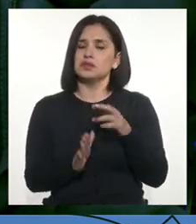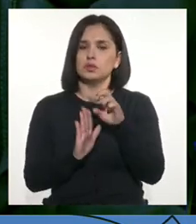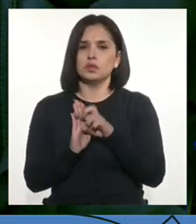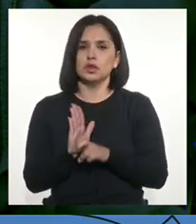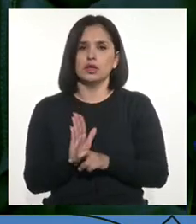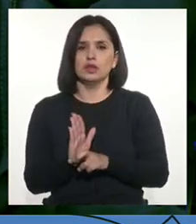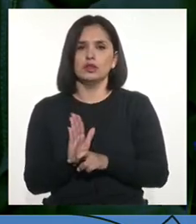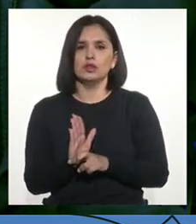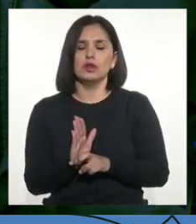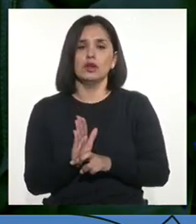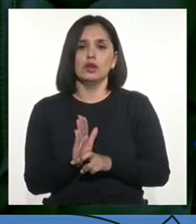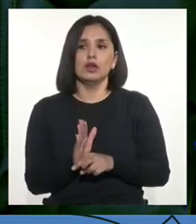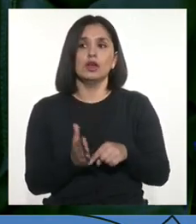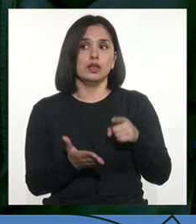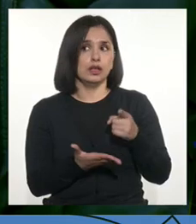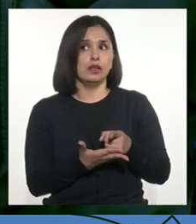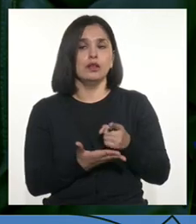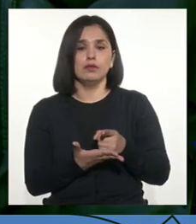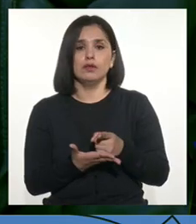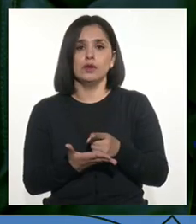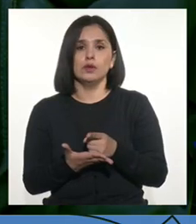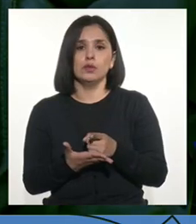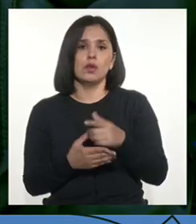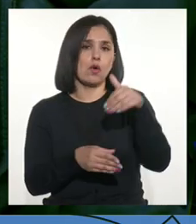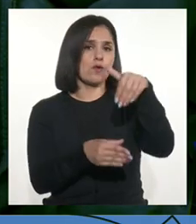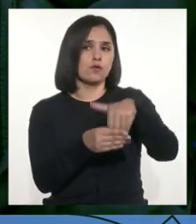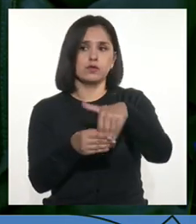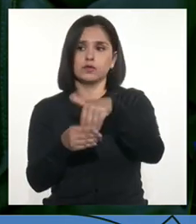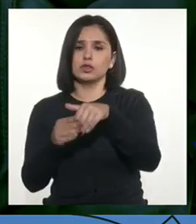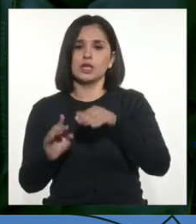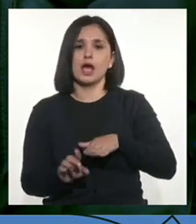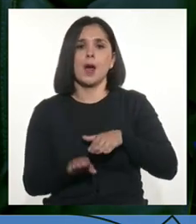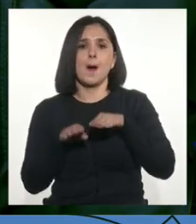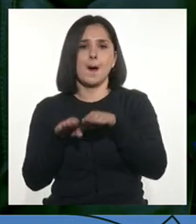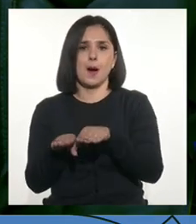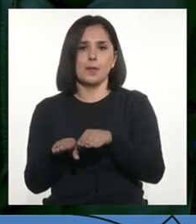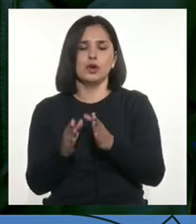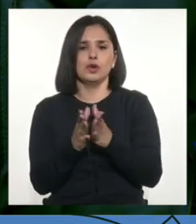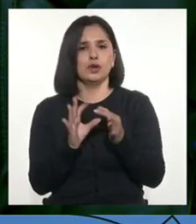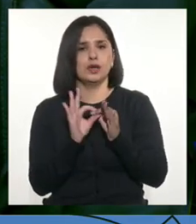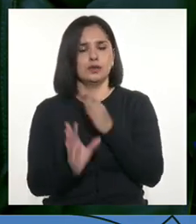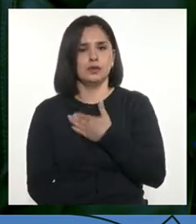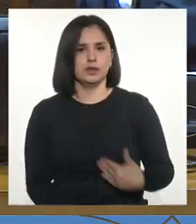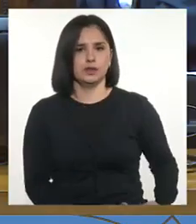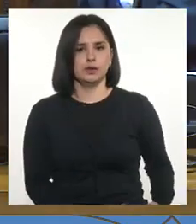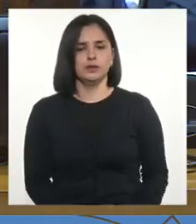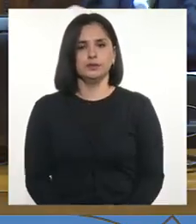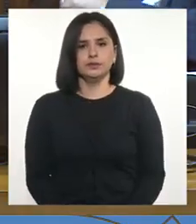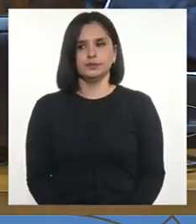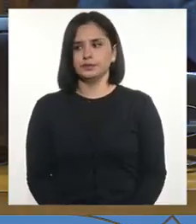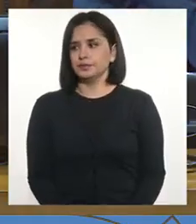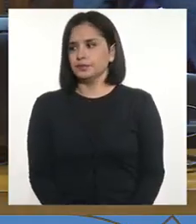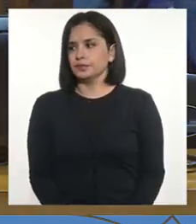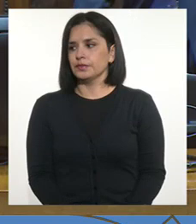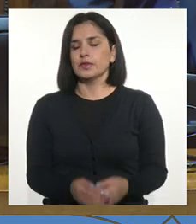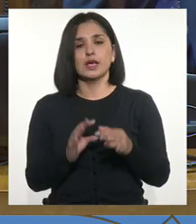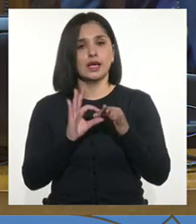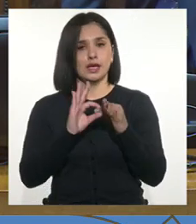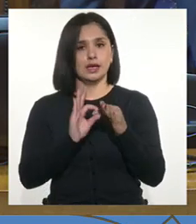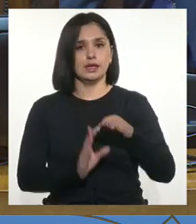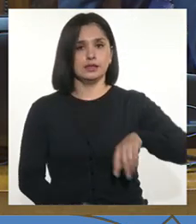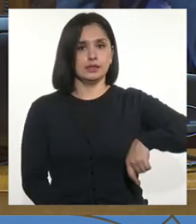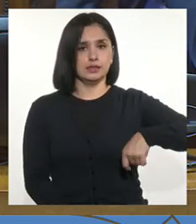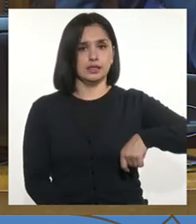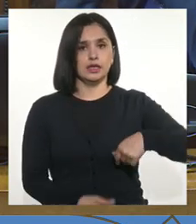que debiéramos botarlo a favor gracias presidente muchas gracias senador moreira